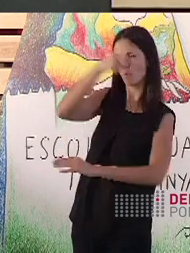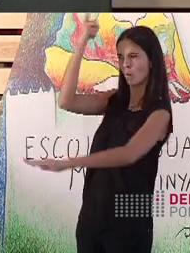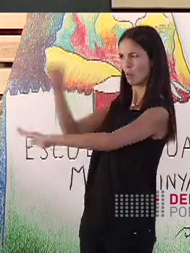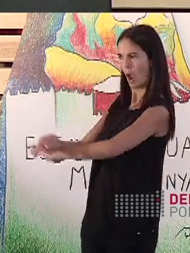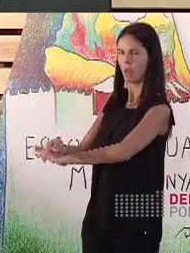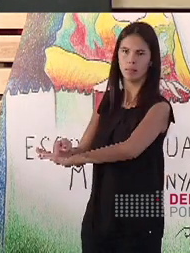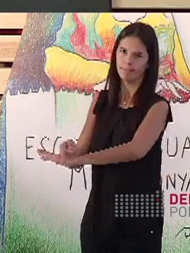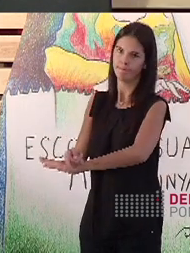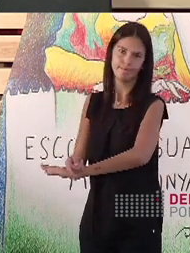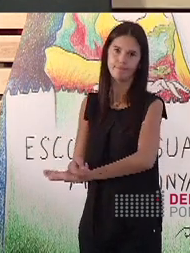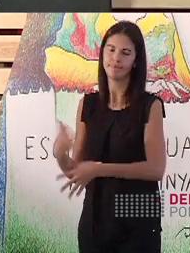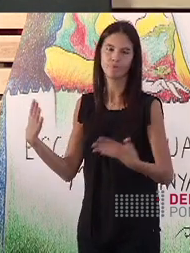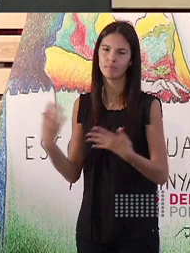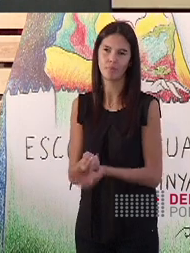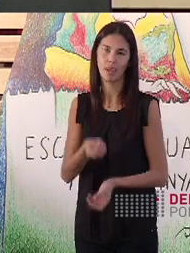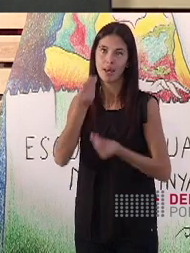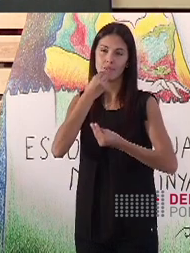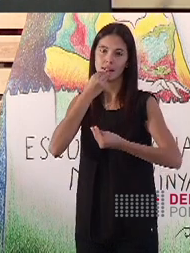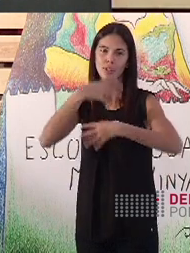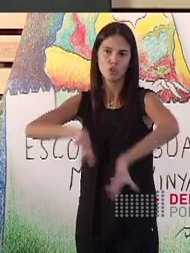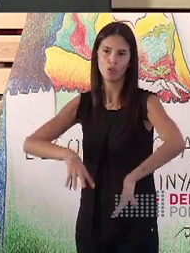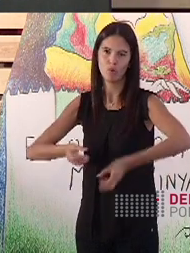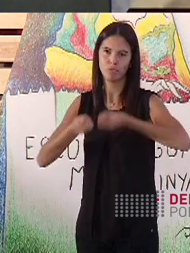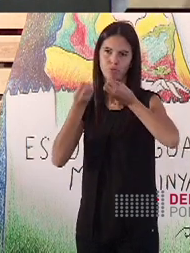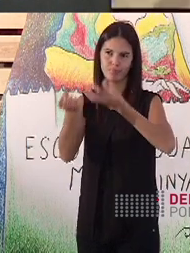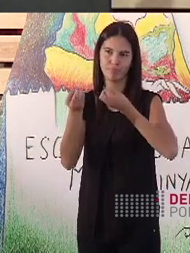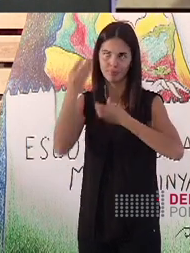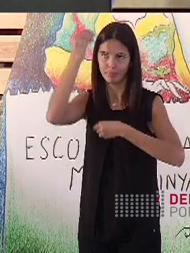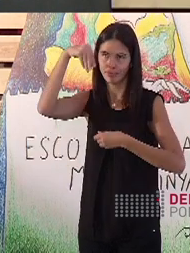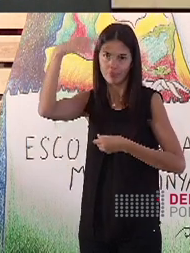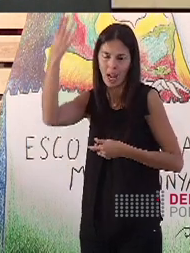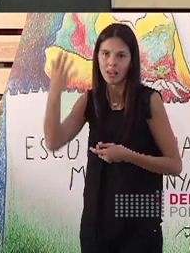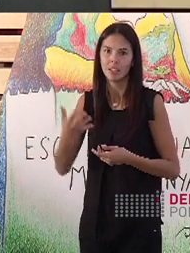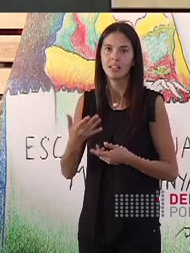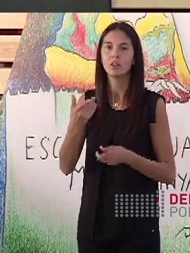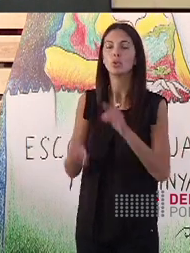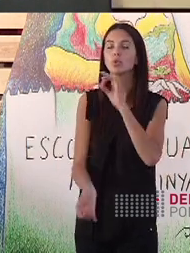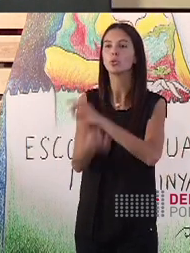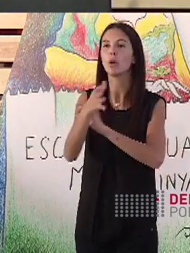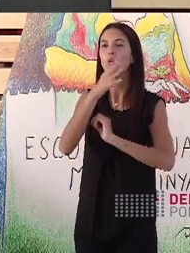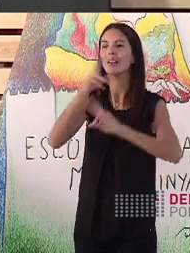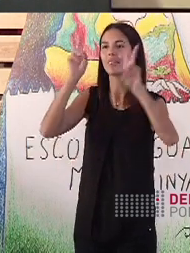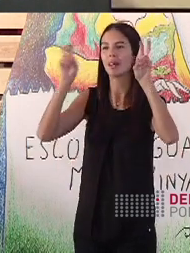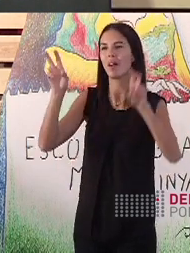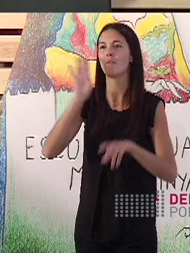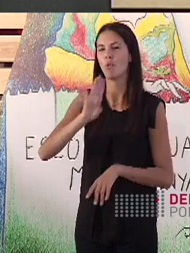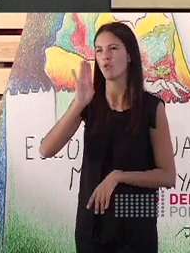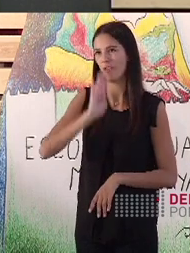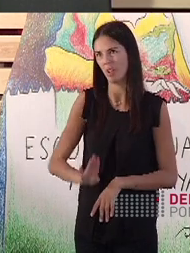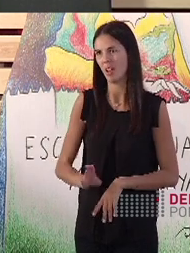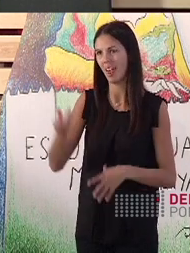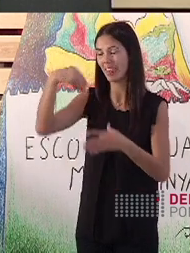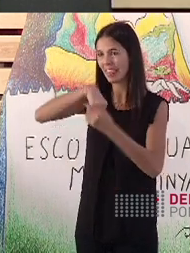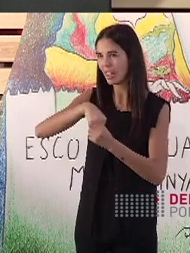a las mujeres. Todos esos relatos y esos imaginarios parten de este tipo de productos. En la pornografía están